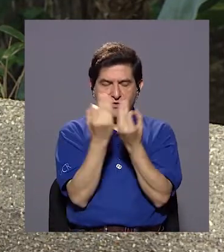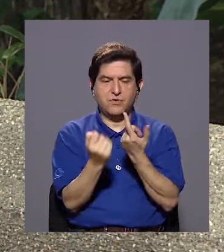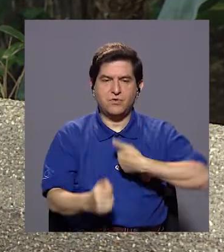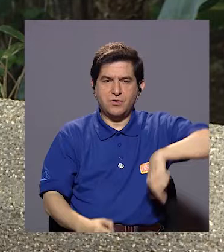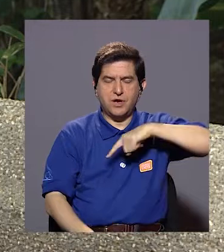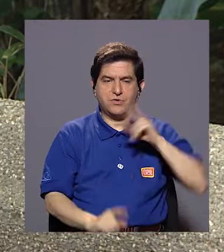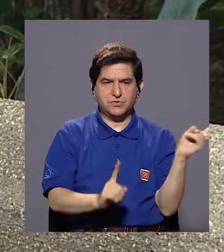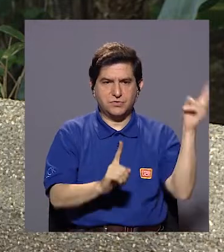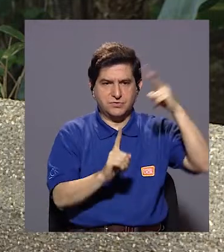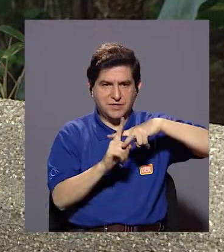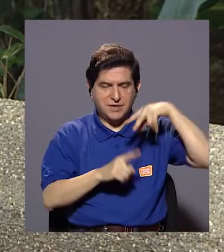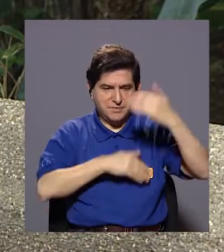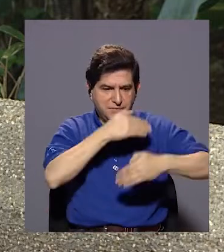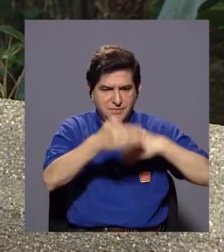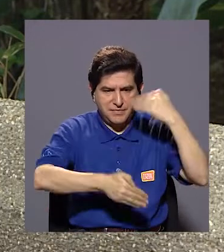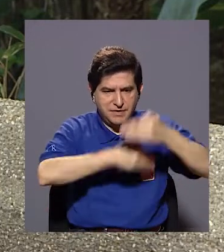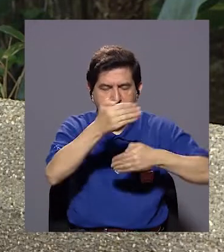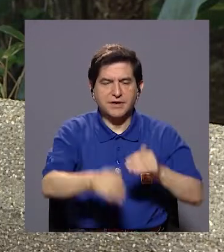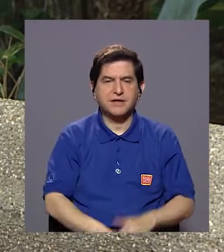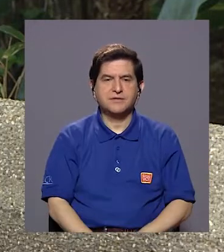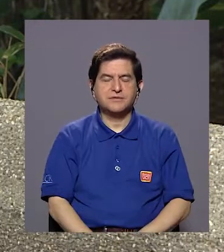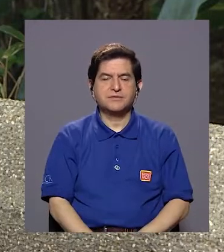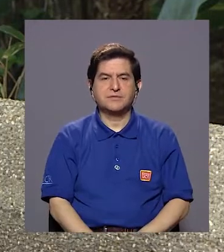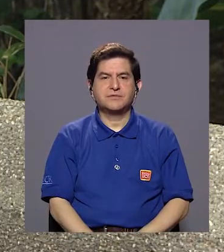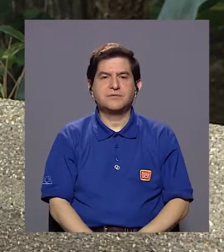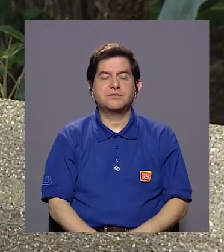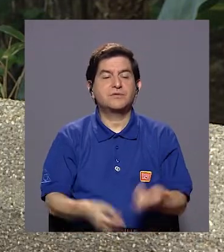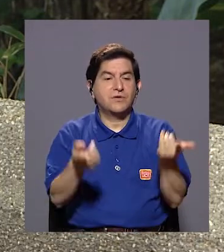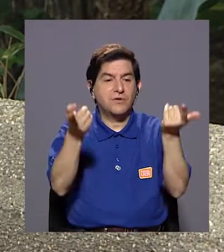aplicando el protocolo. Viene, digamos, en el